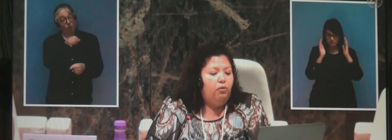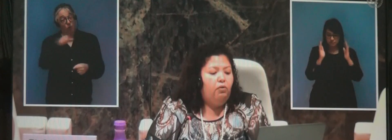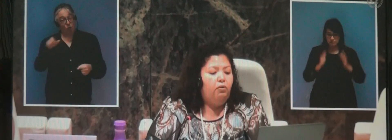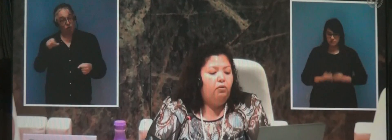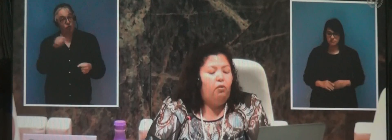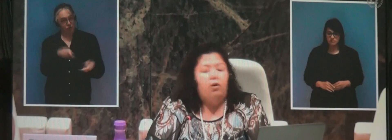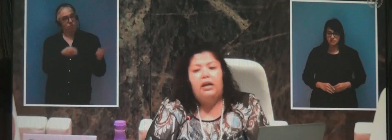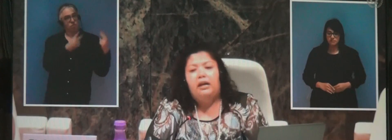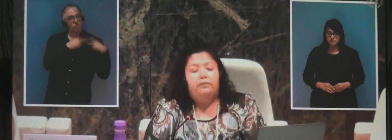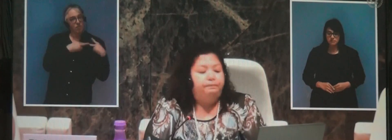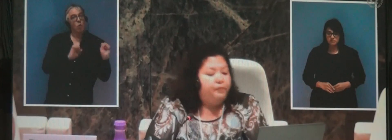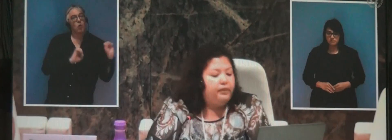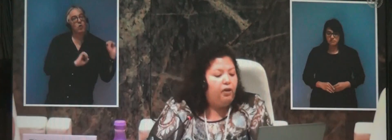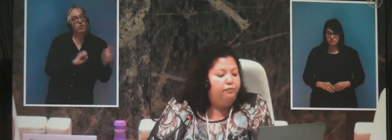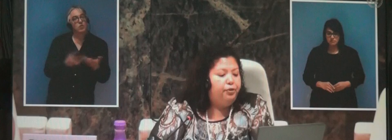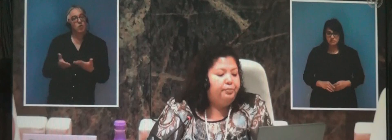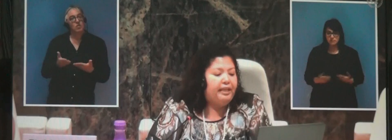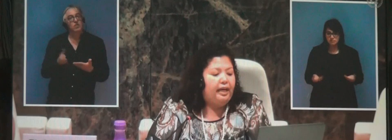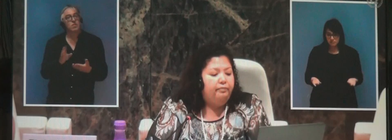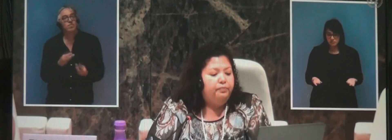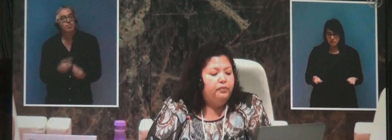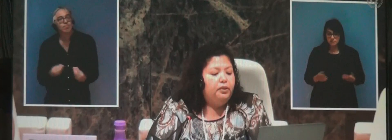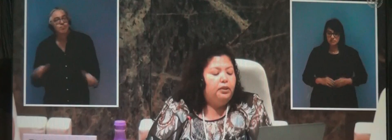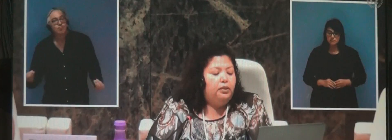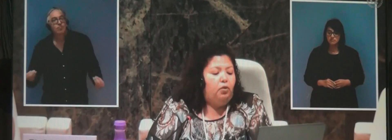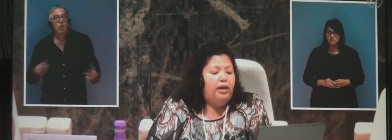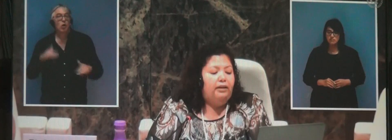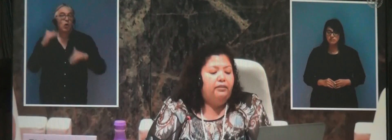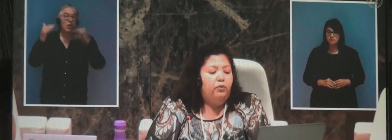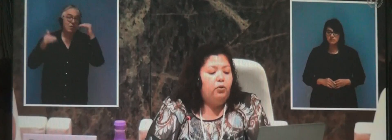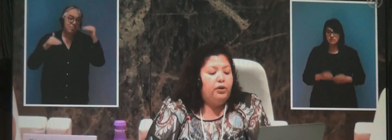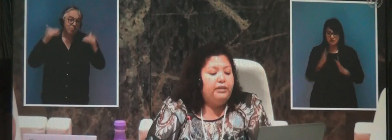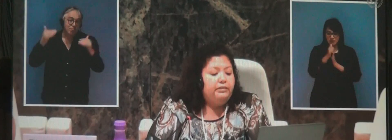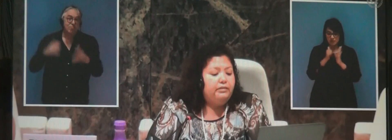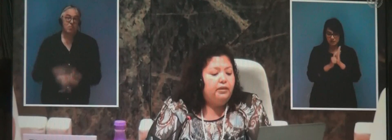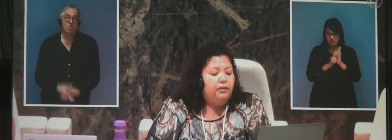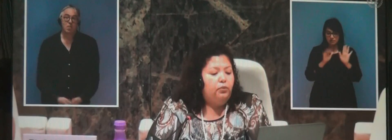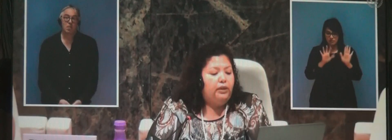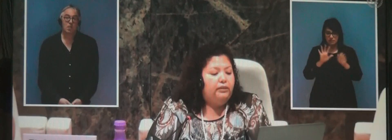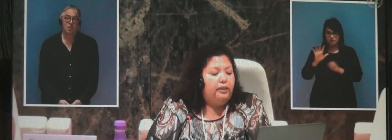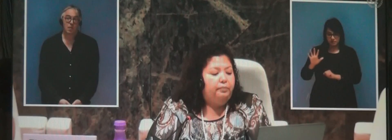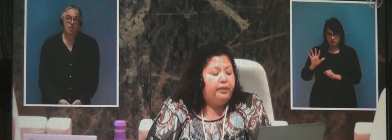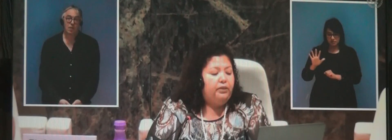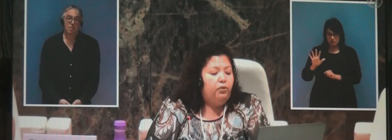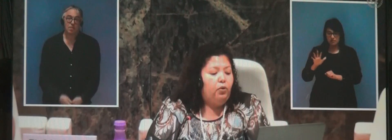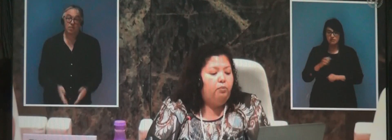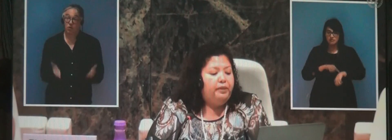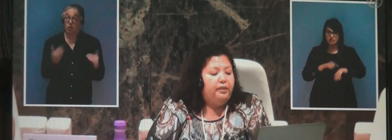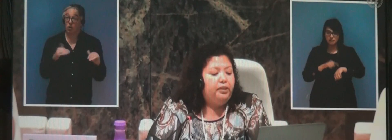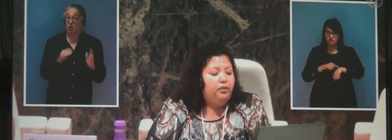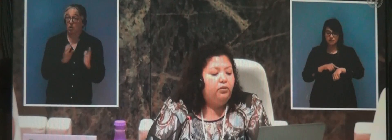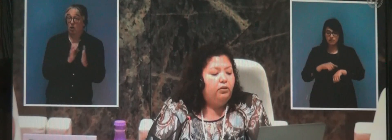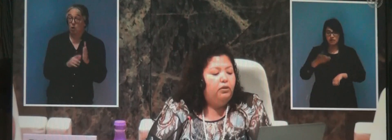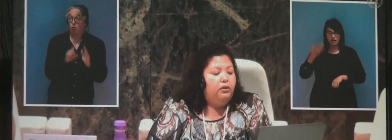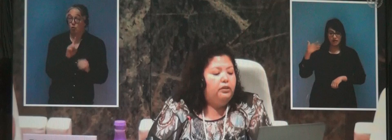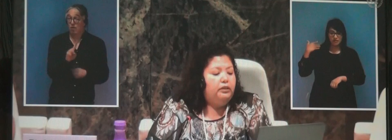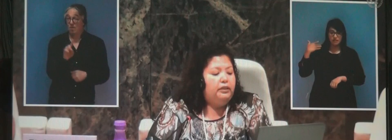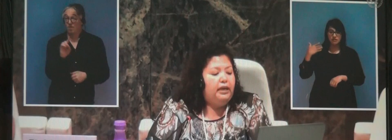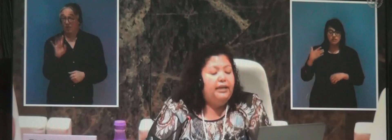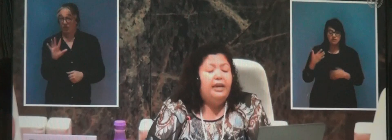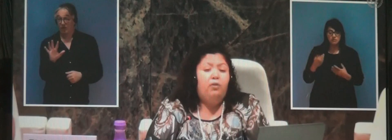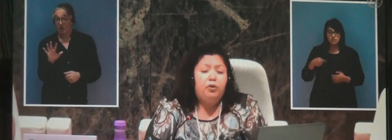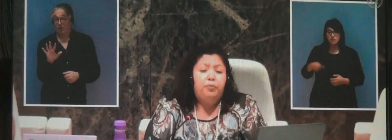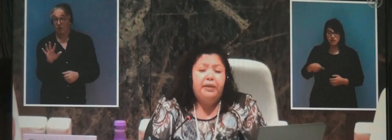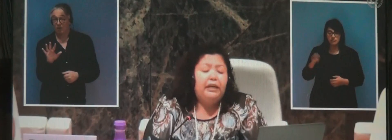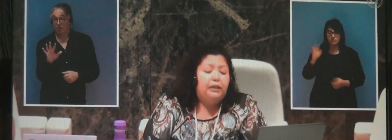relacionando de conformidad con el artículo 15 durante el periodo comprendido